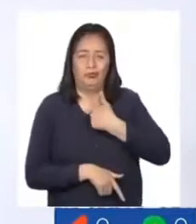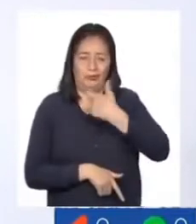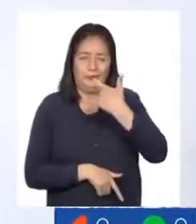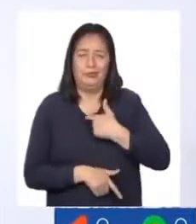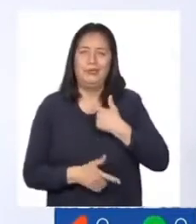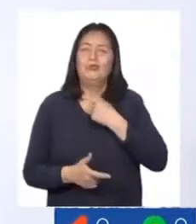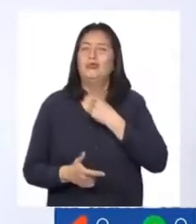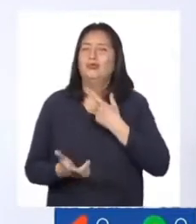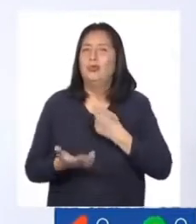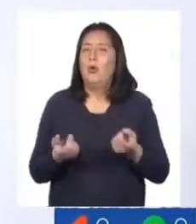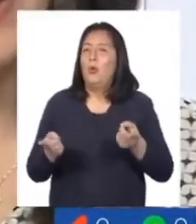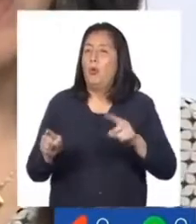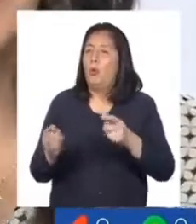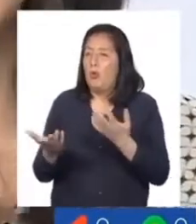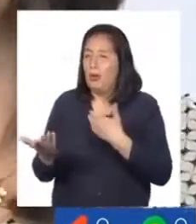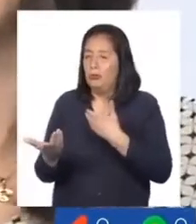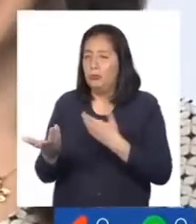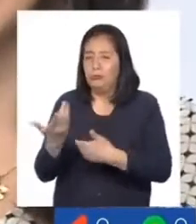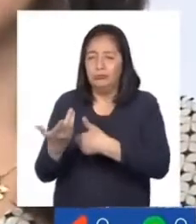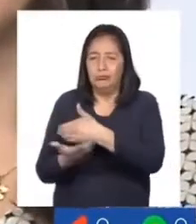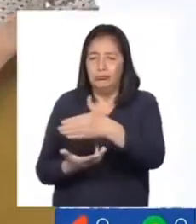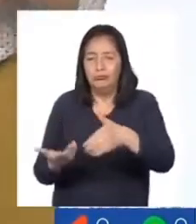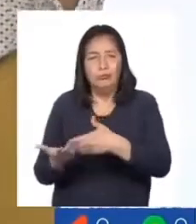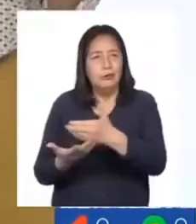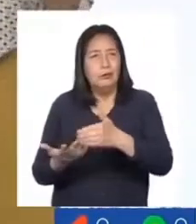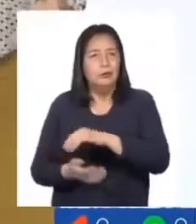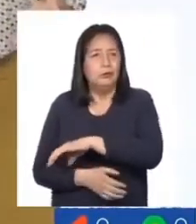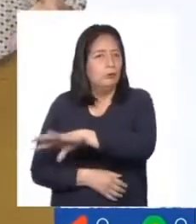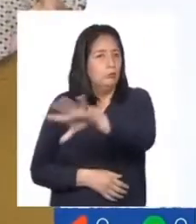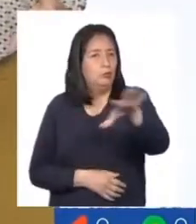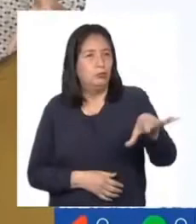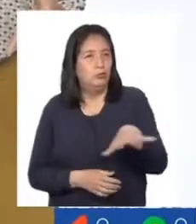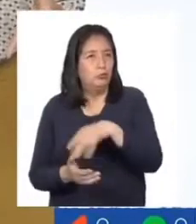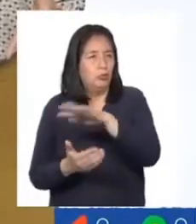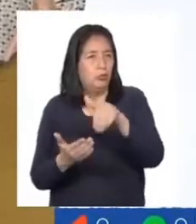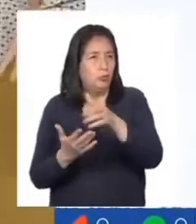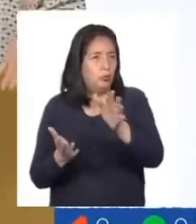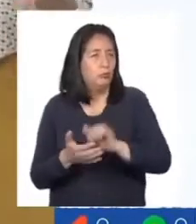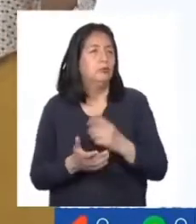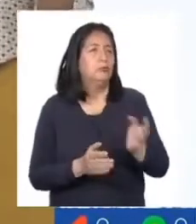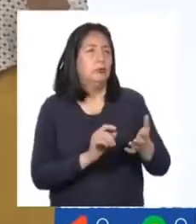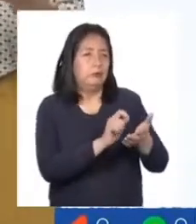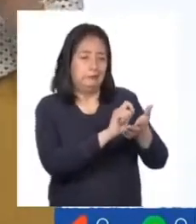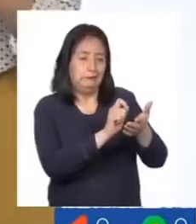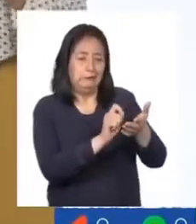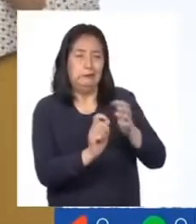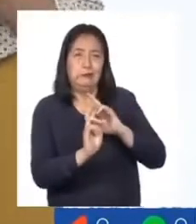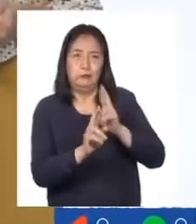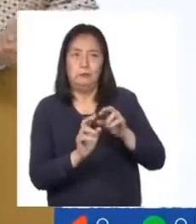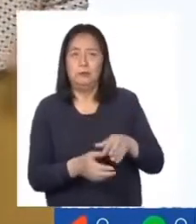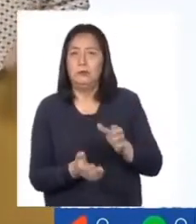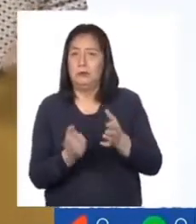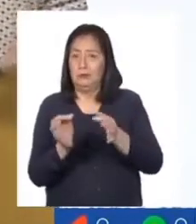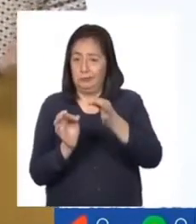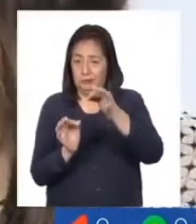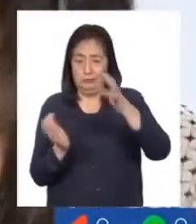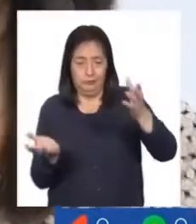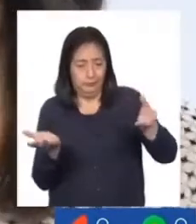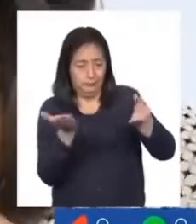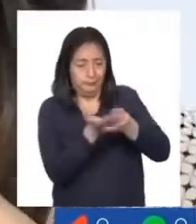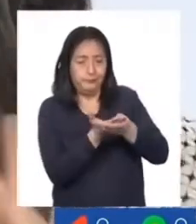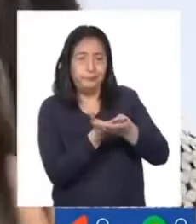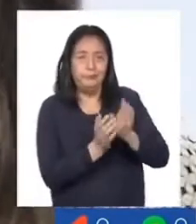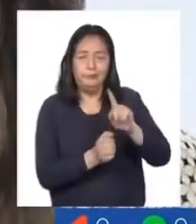y cuando interactuamos con nuestro espacio total. No olviden anotar sus respuestas y guardar su texto en su